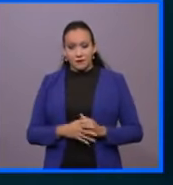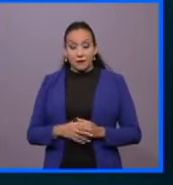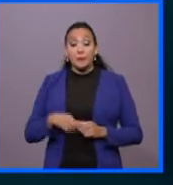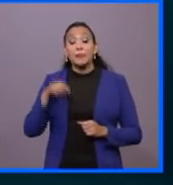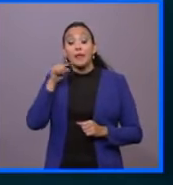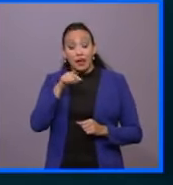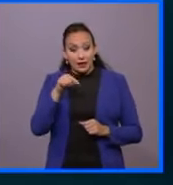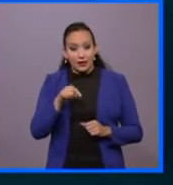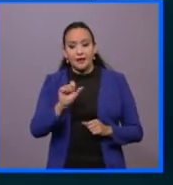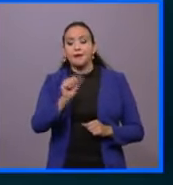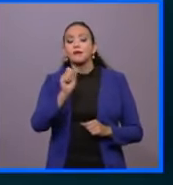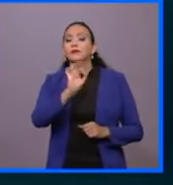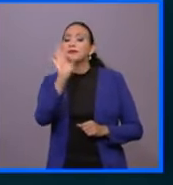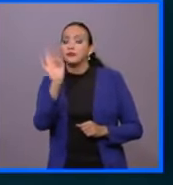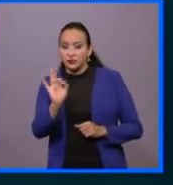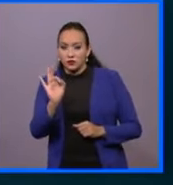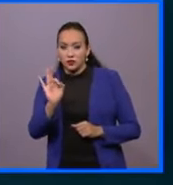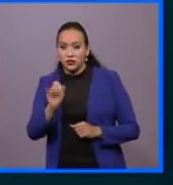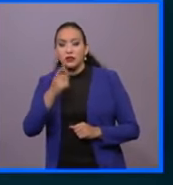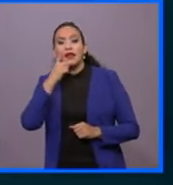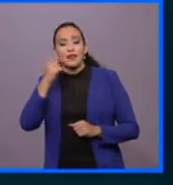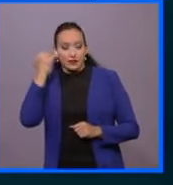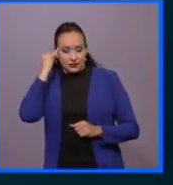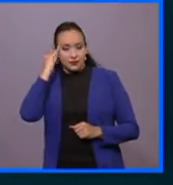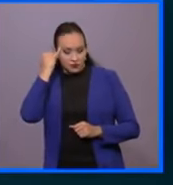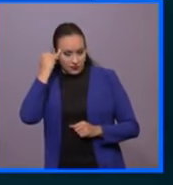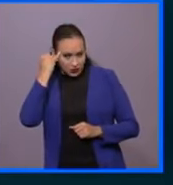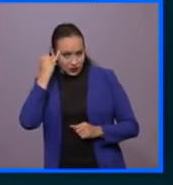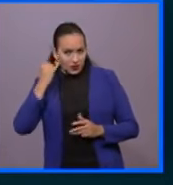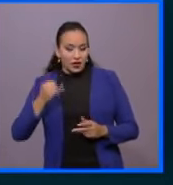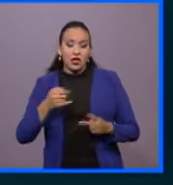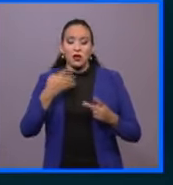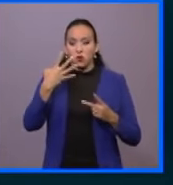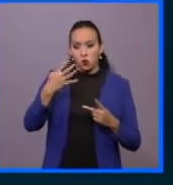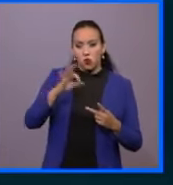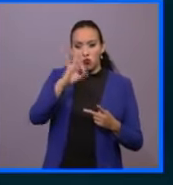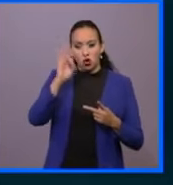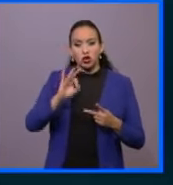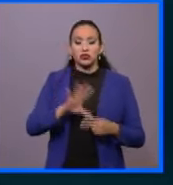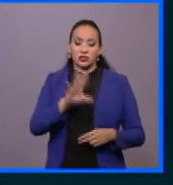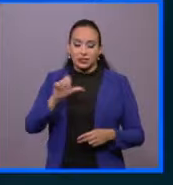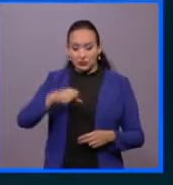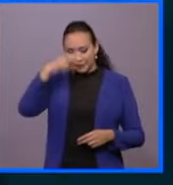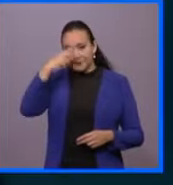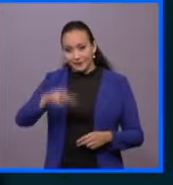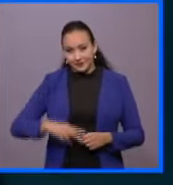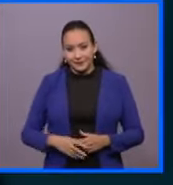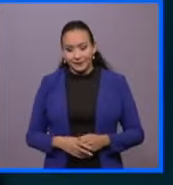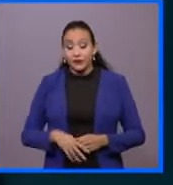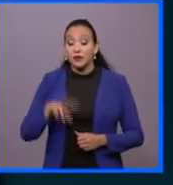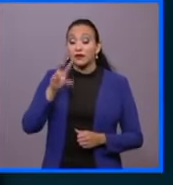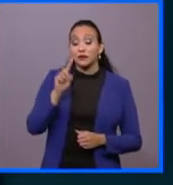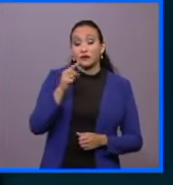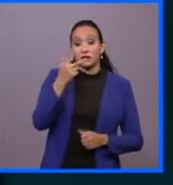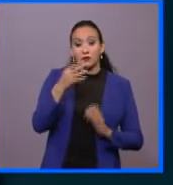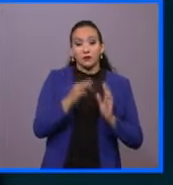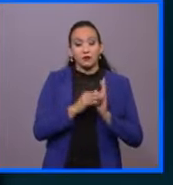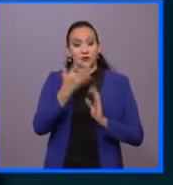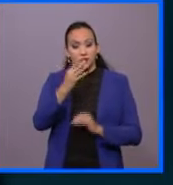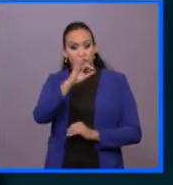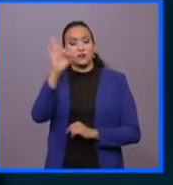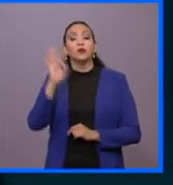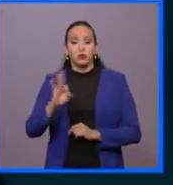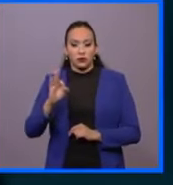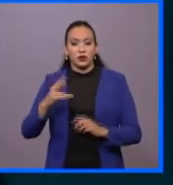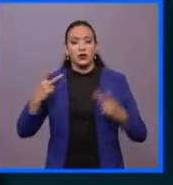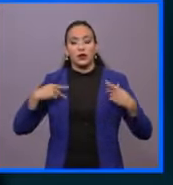De ellas, el 11% se considera indígena y el 4% afrodescendiente. El